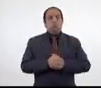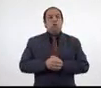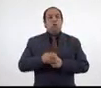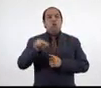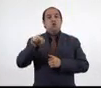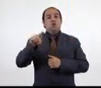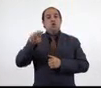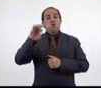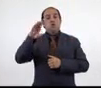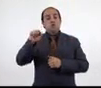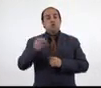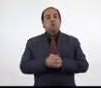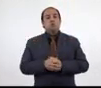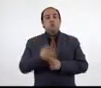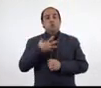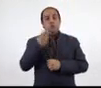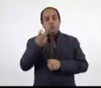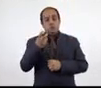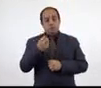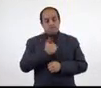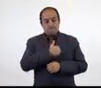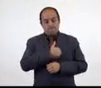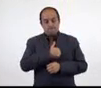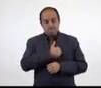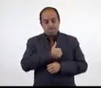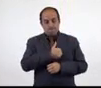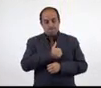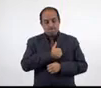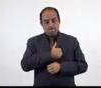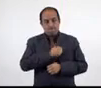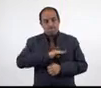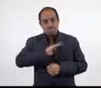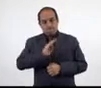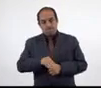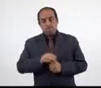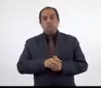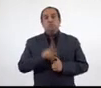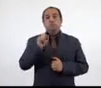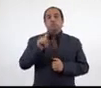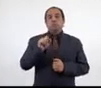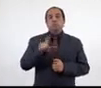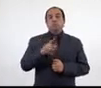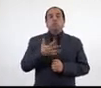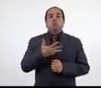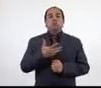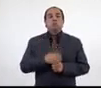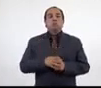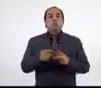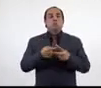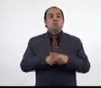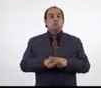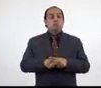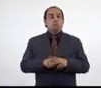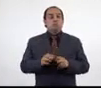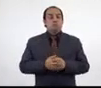ya que derivado de estos sensibles pérdidas humanas, también implica el inicio de